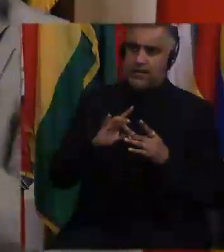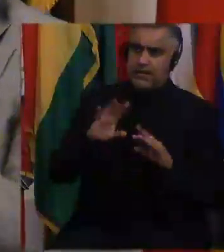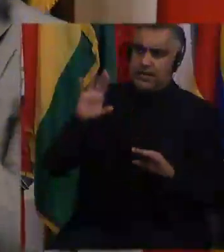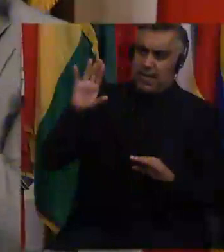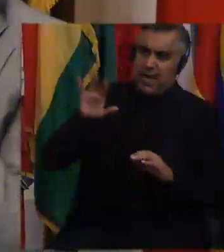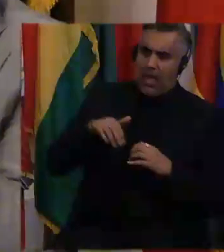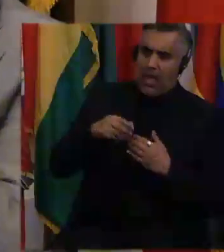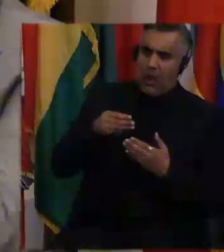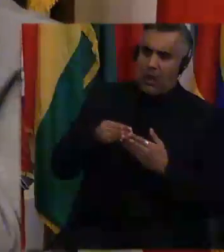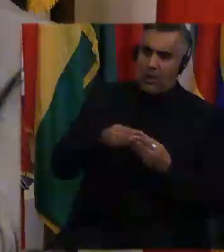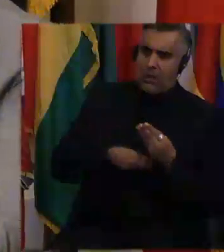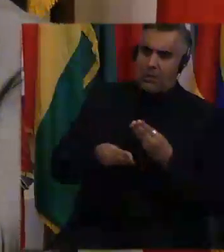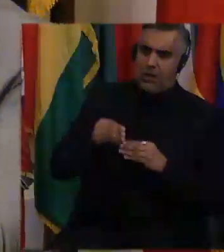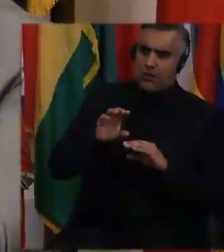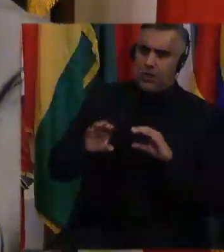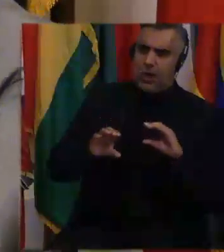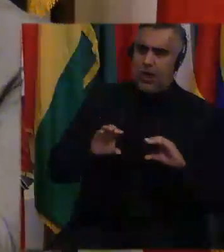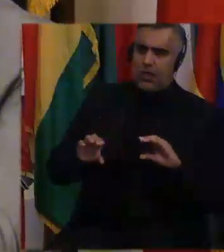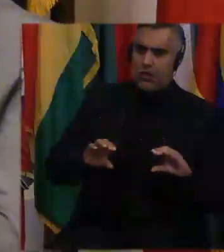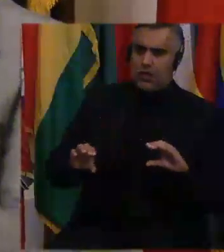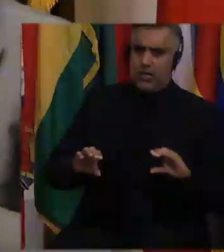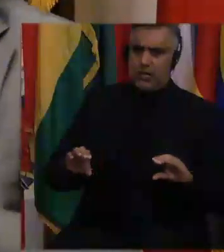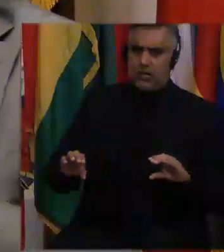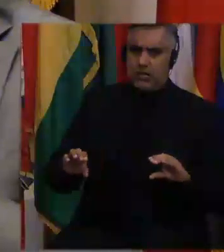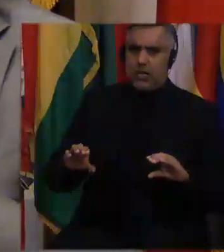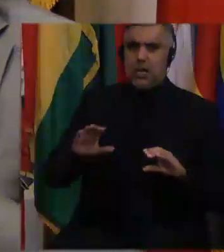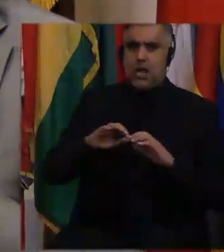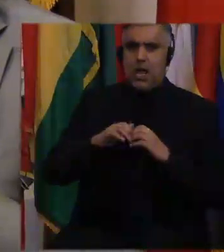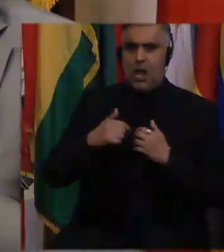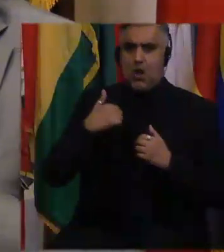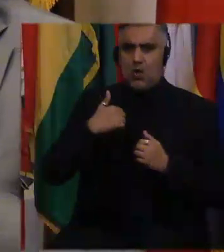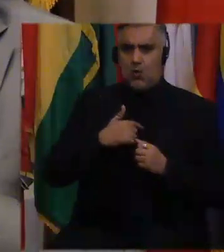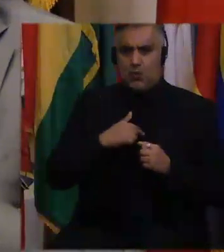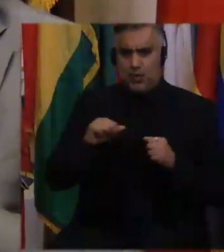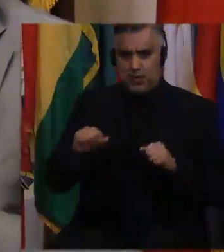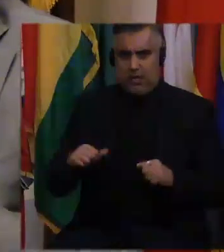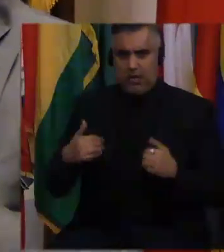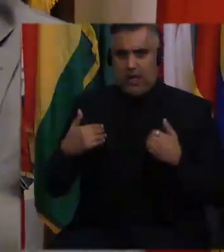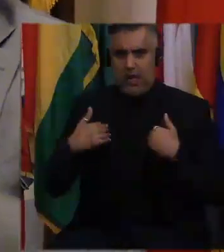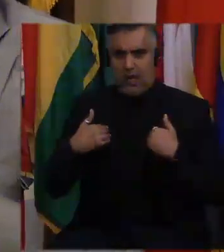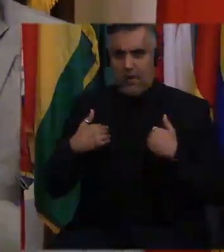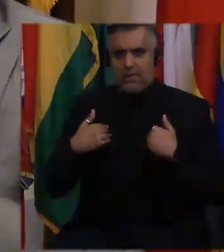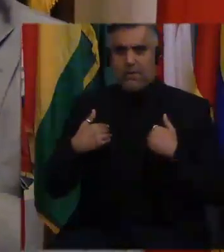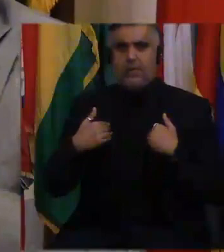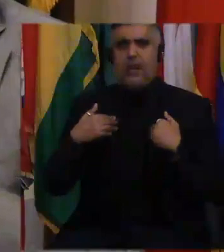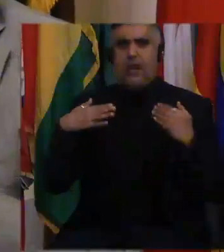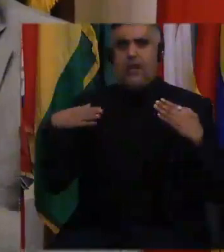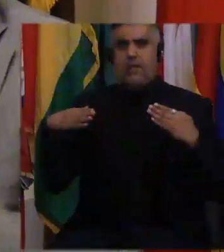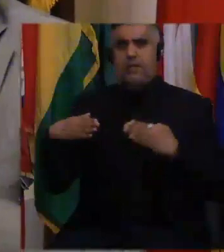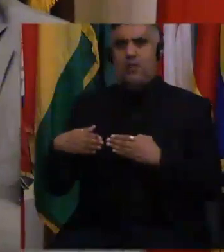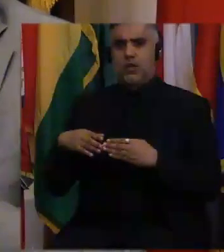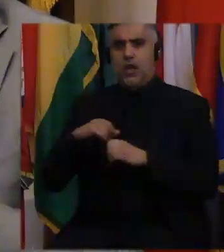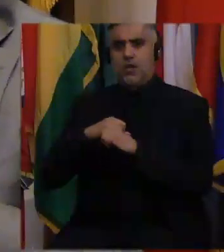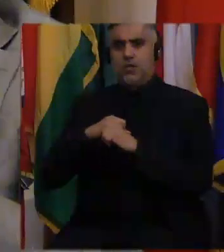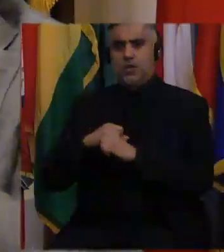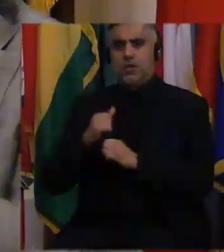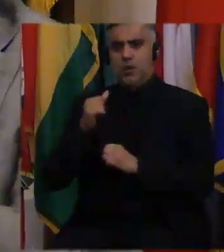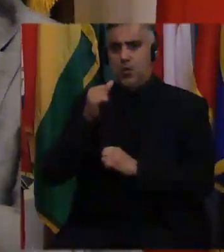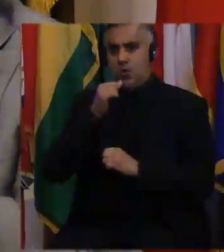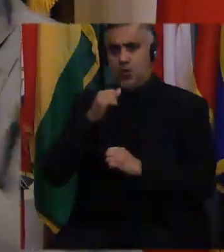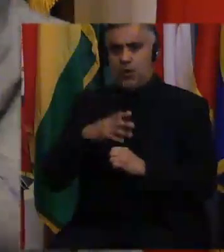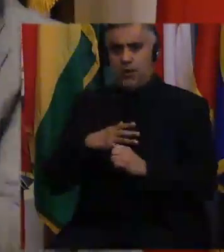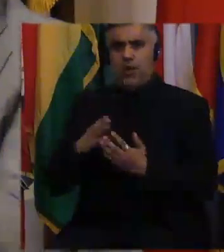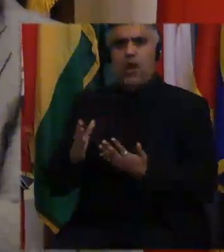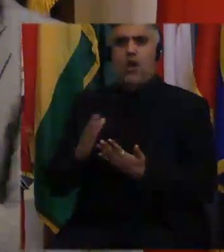gastos y cómo permitir un enfoque de protección de las mujeres de manera transversal en todas las políticas públicas puede